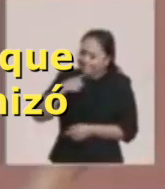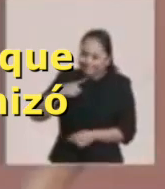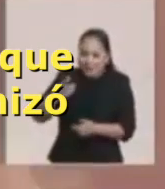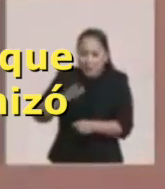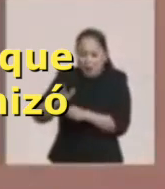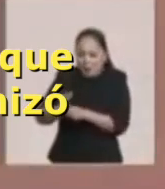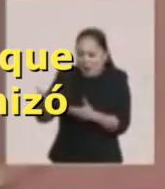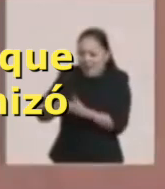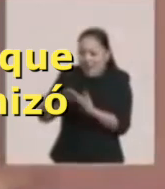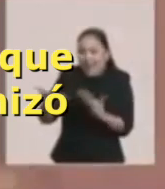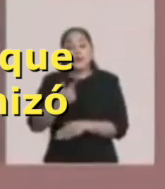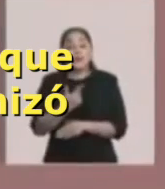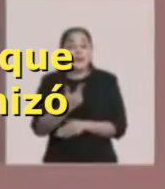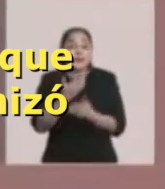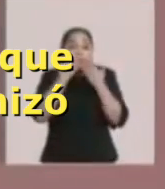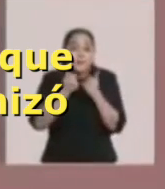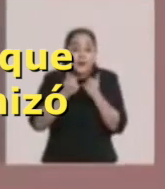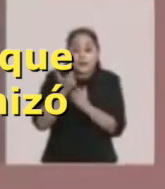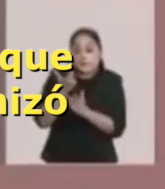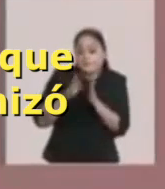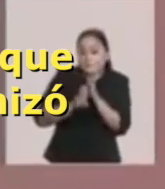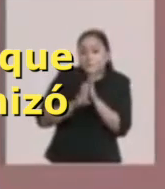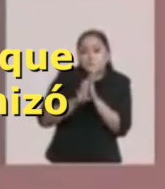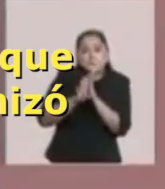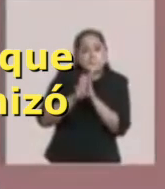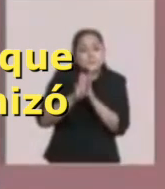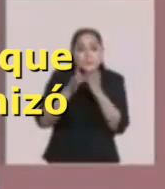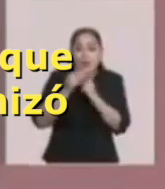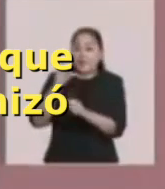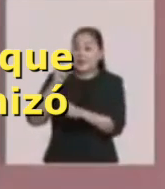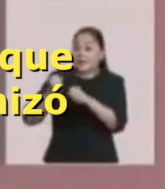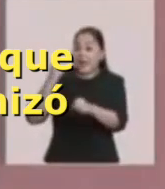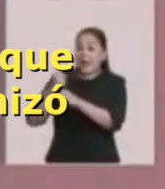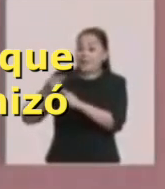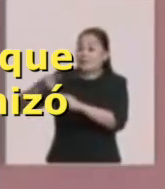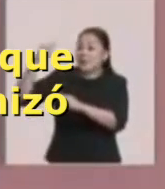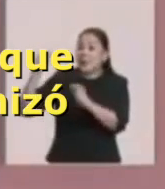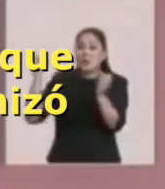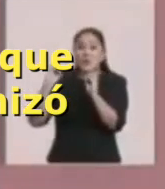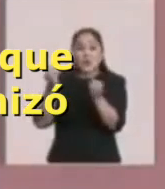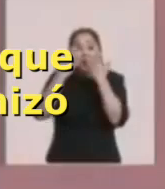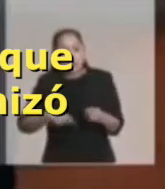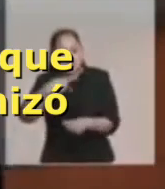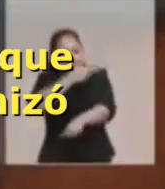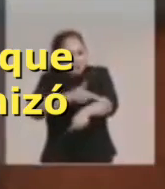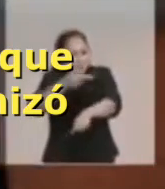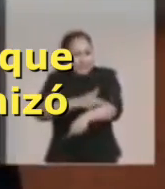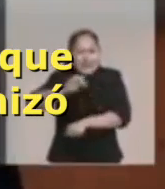estudio revela que el 57 puntos 69 por ciento de los hogares que estaban viendo la televisión en ese horario